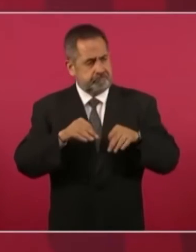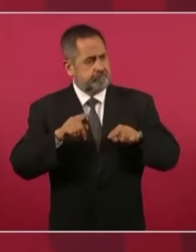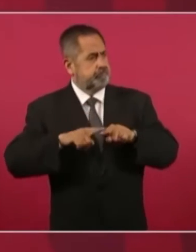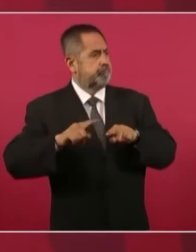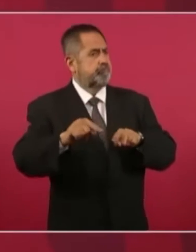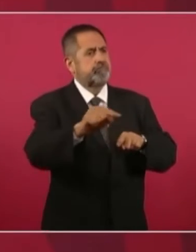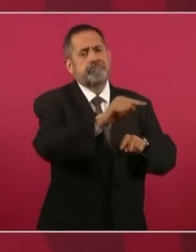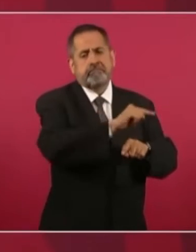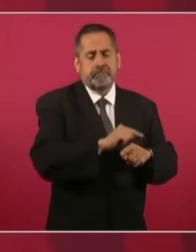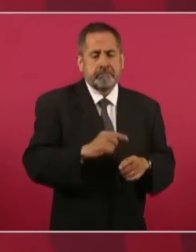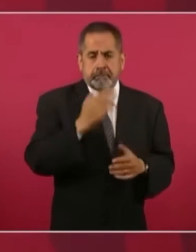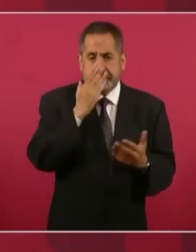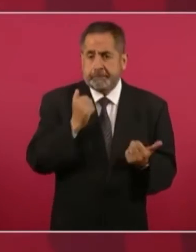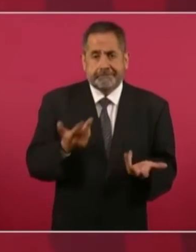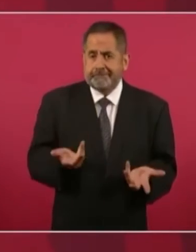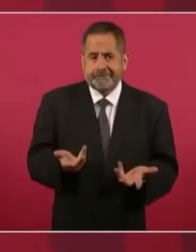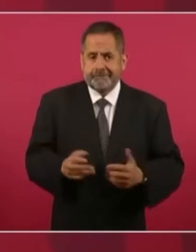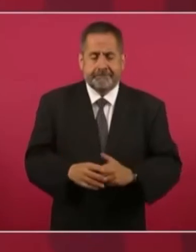para